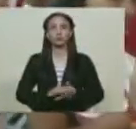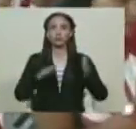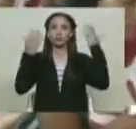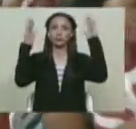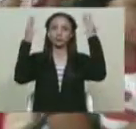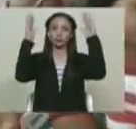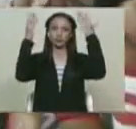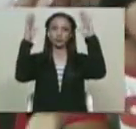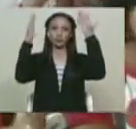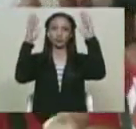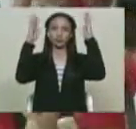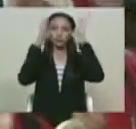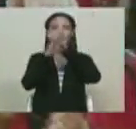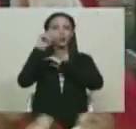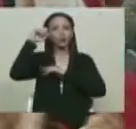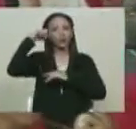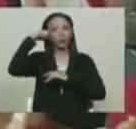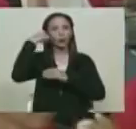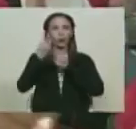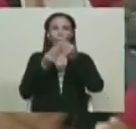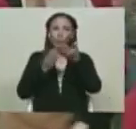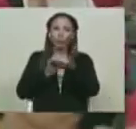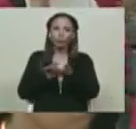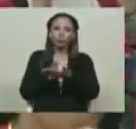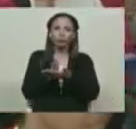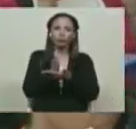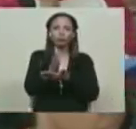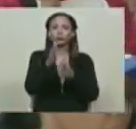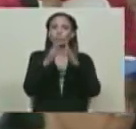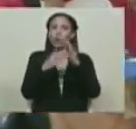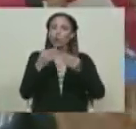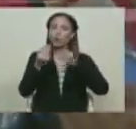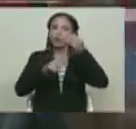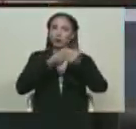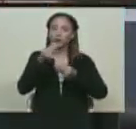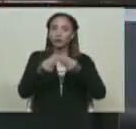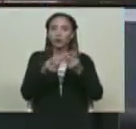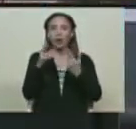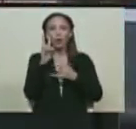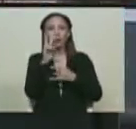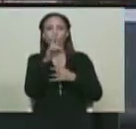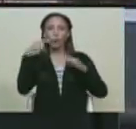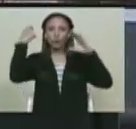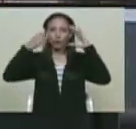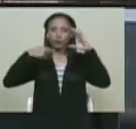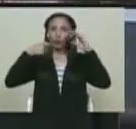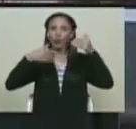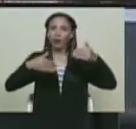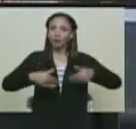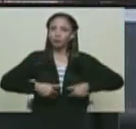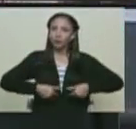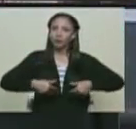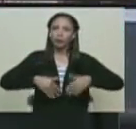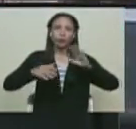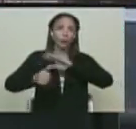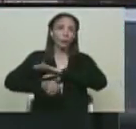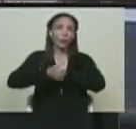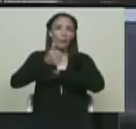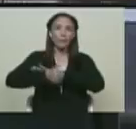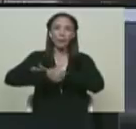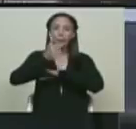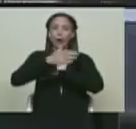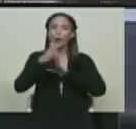Para hacer el recuento del camino andado, nos fortalece aún más para establecer